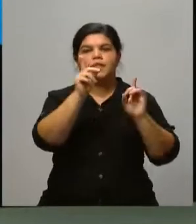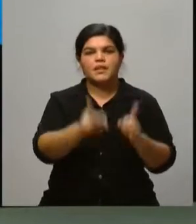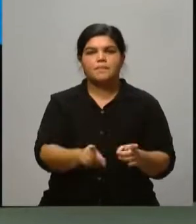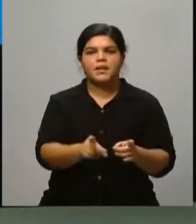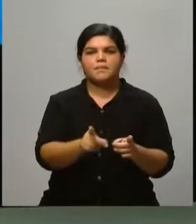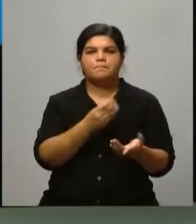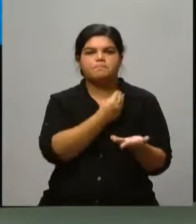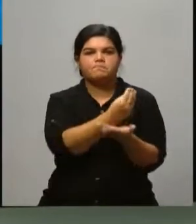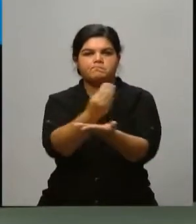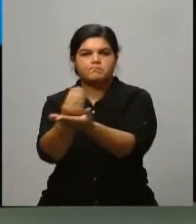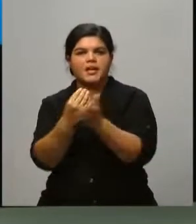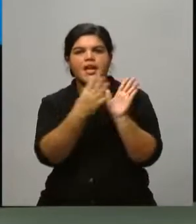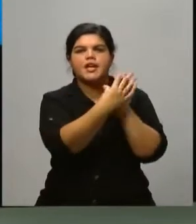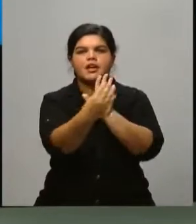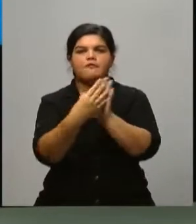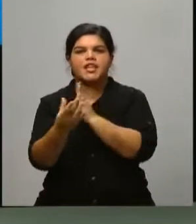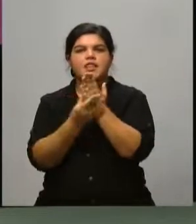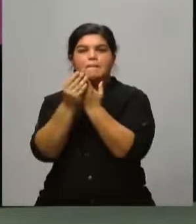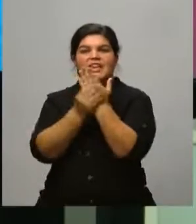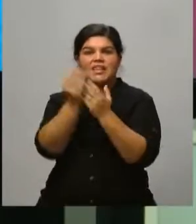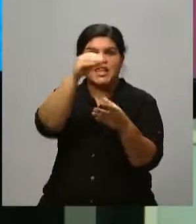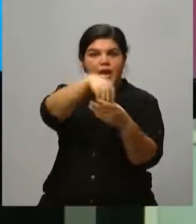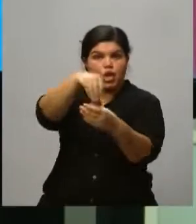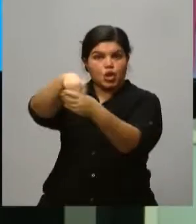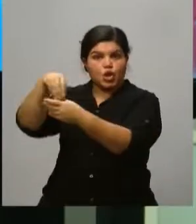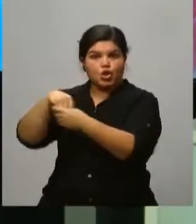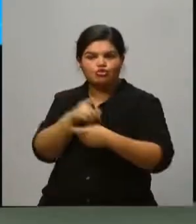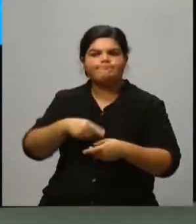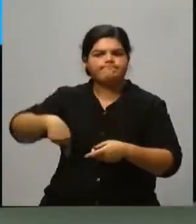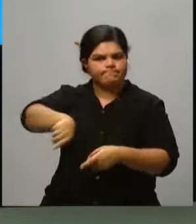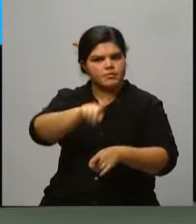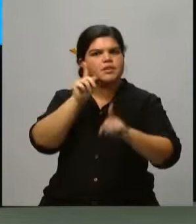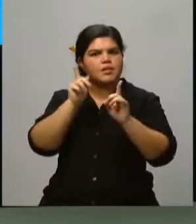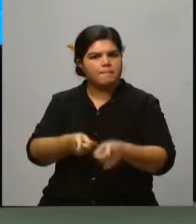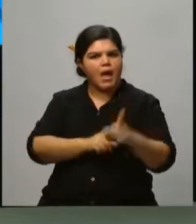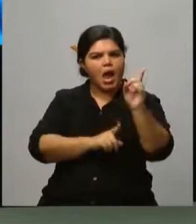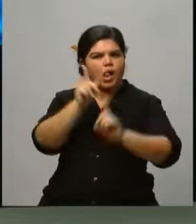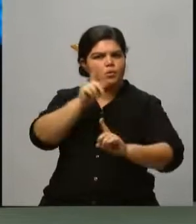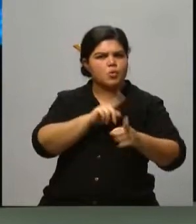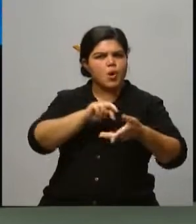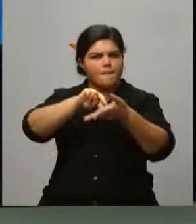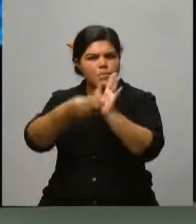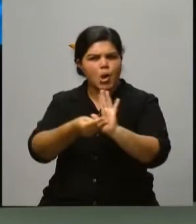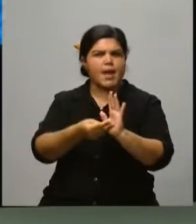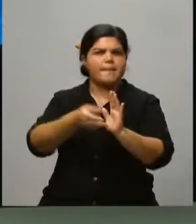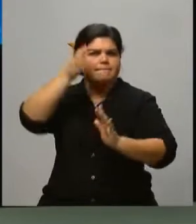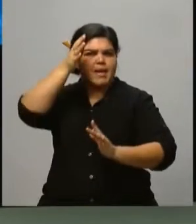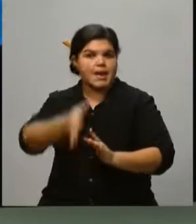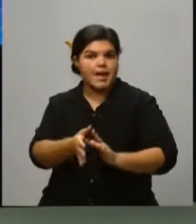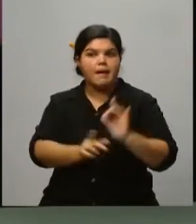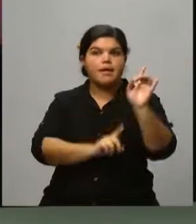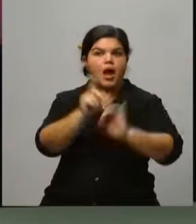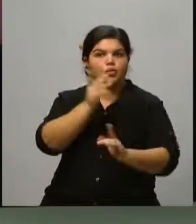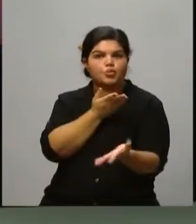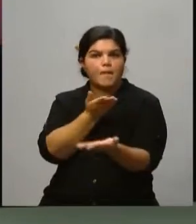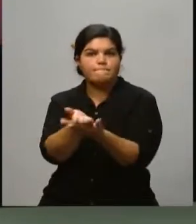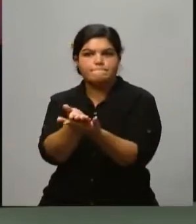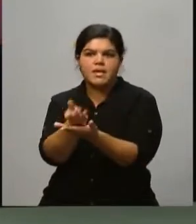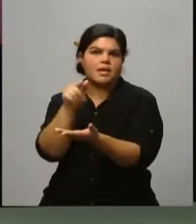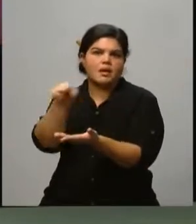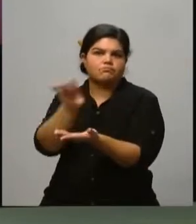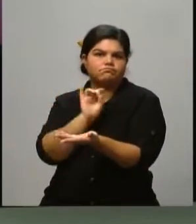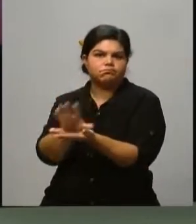Básicamente la crisis en el oficialismo que estamos observando día a día afecta a las decisiones y a las políticas que se